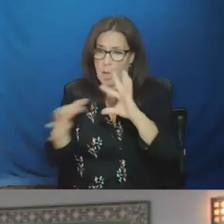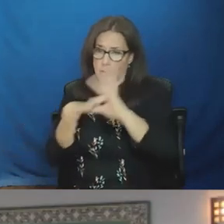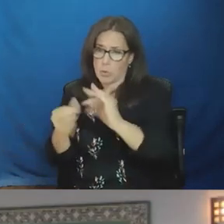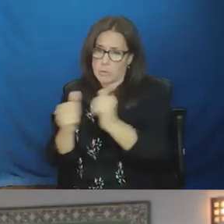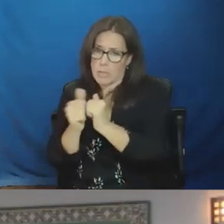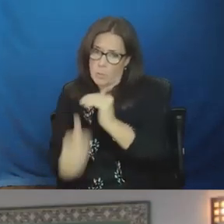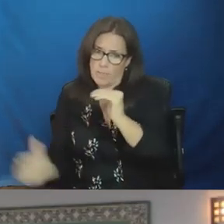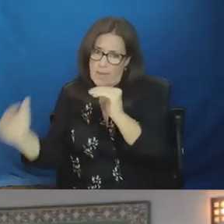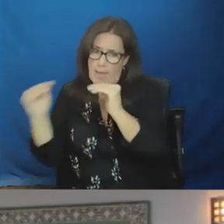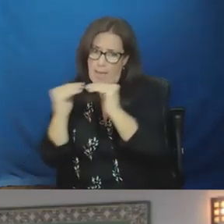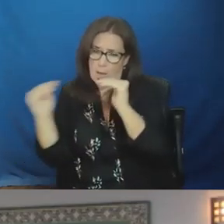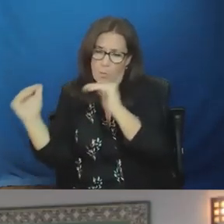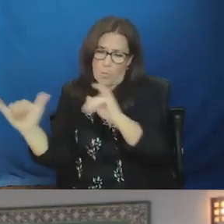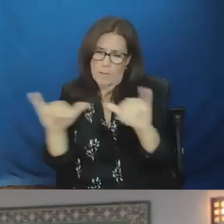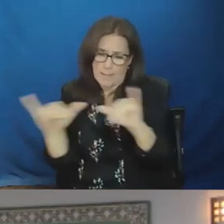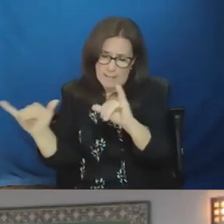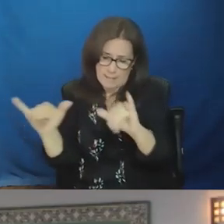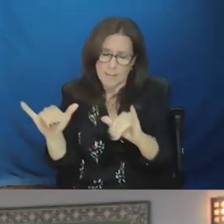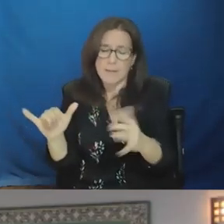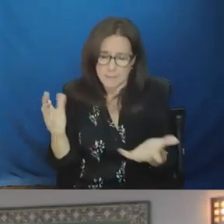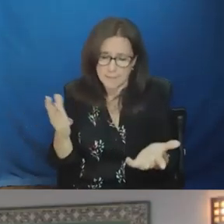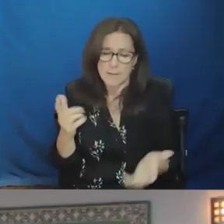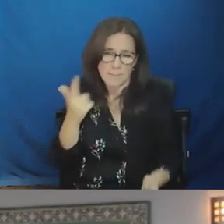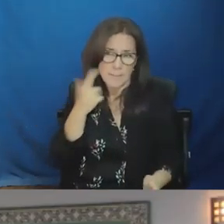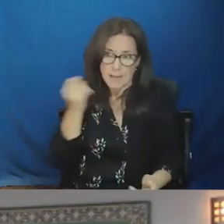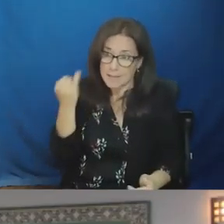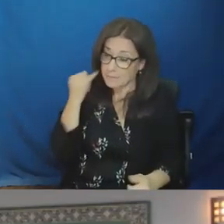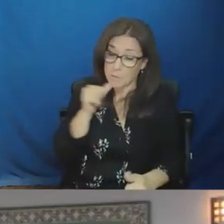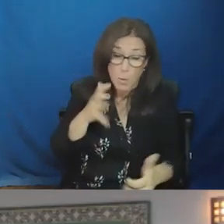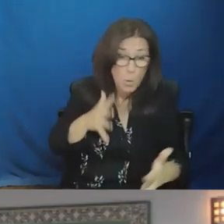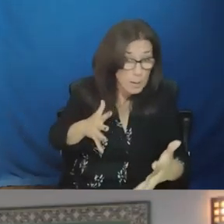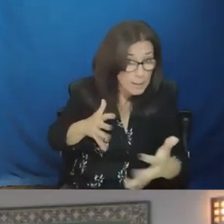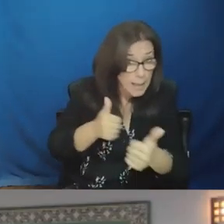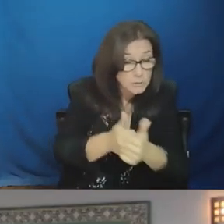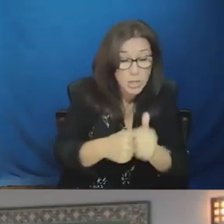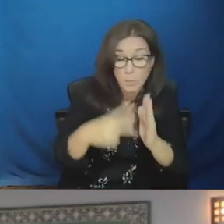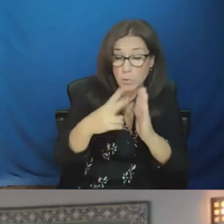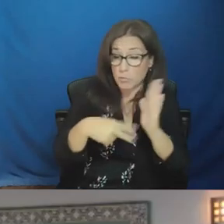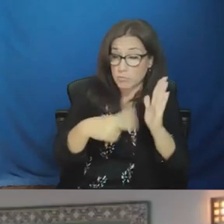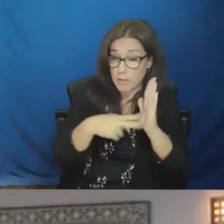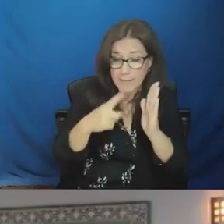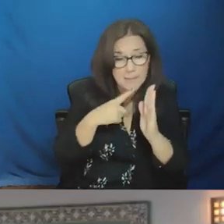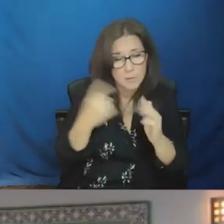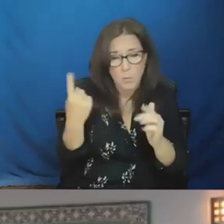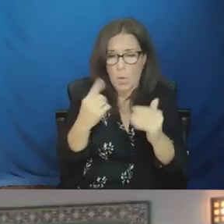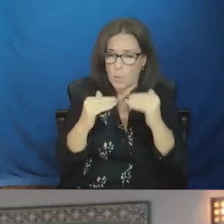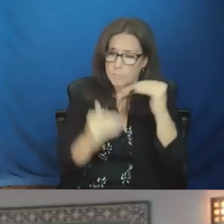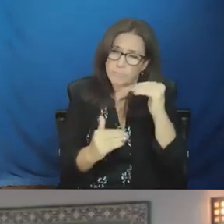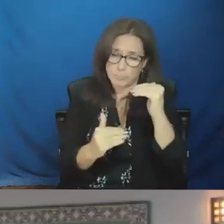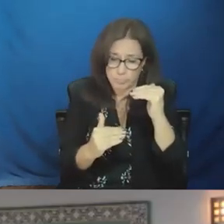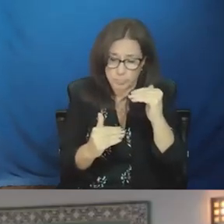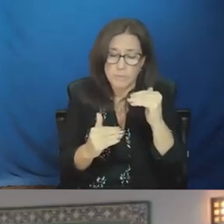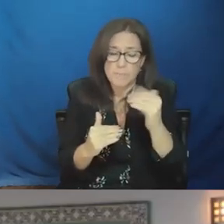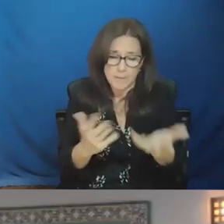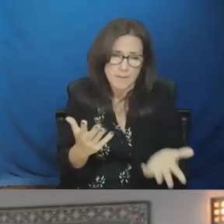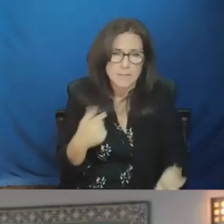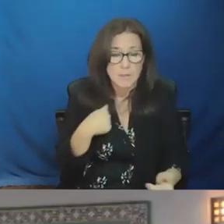está muy relacionado con la equidad porque estos retrasos pues